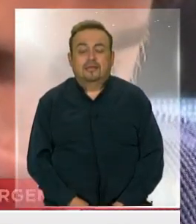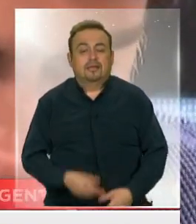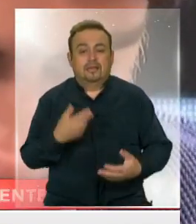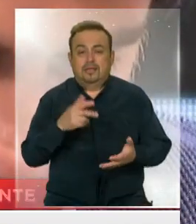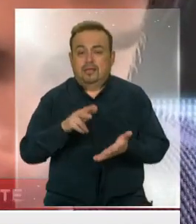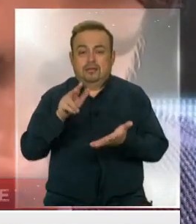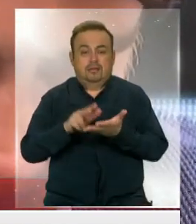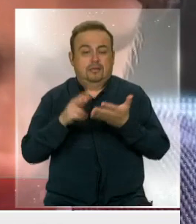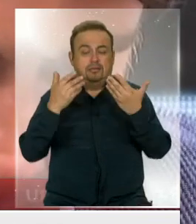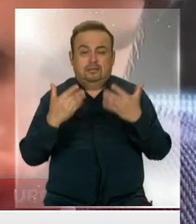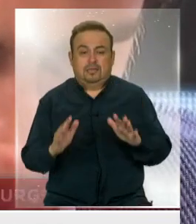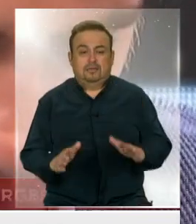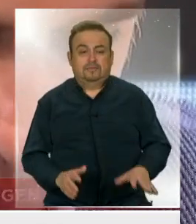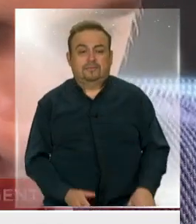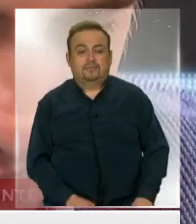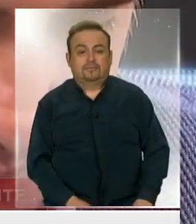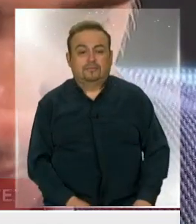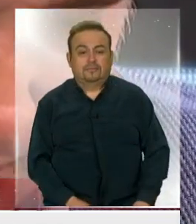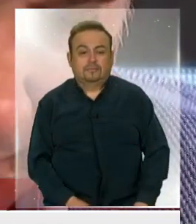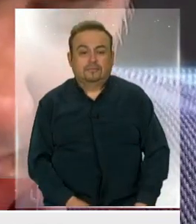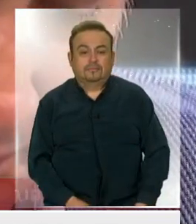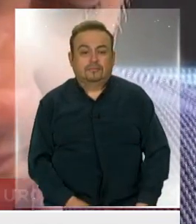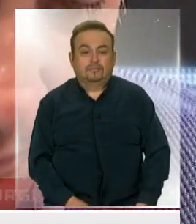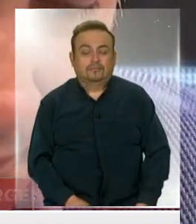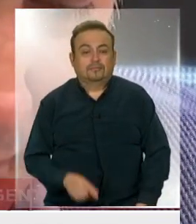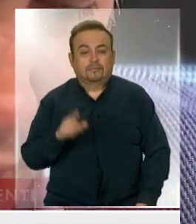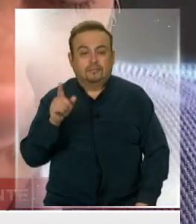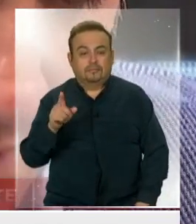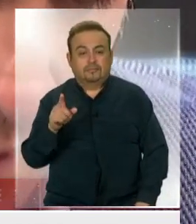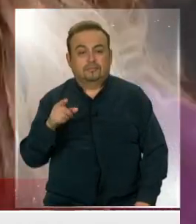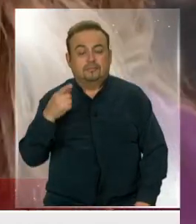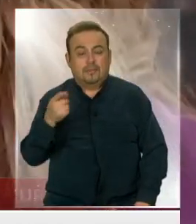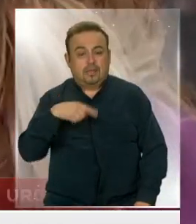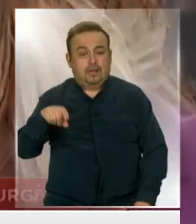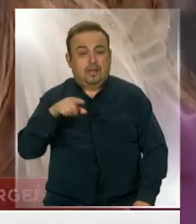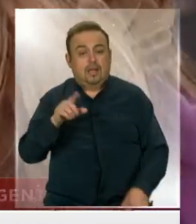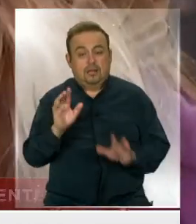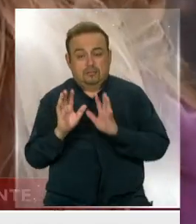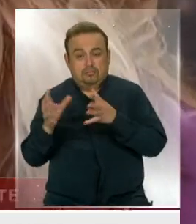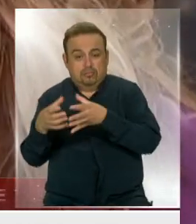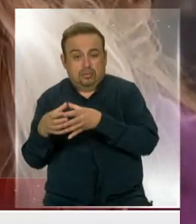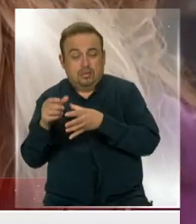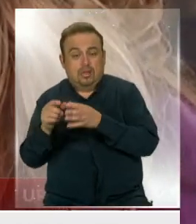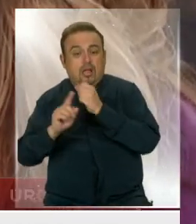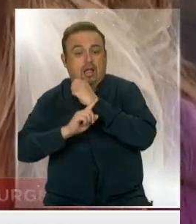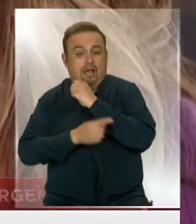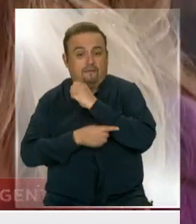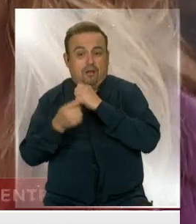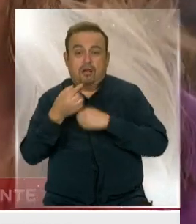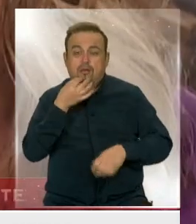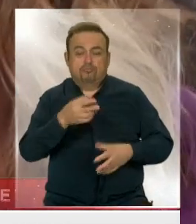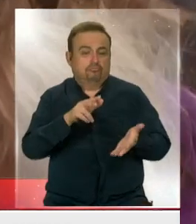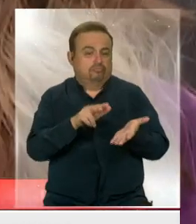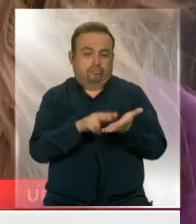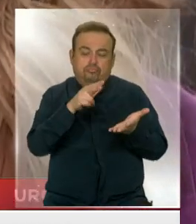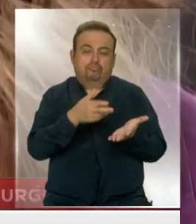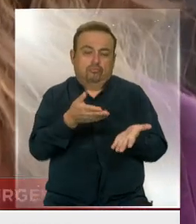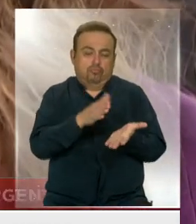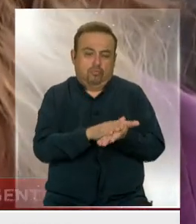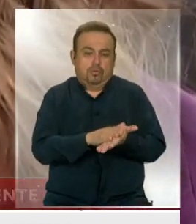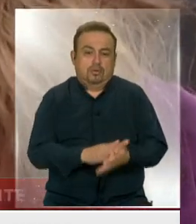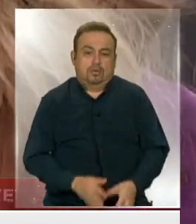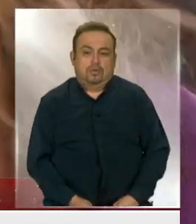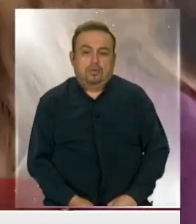Confirmado por todos ya. Sí, por Matías Morla, por... Por la gente que lo rodea. Sí, sobre todo por toda esa gente. La verdad es